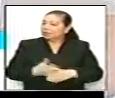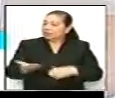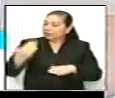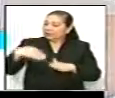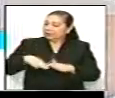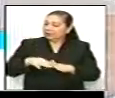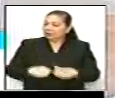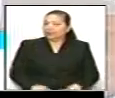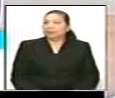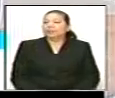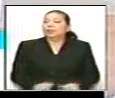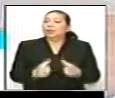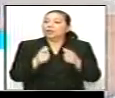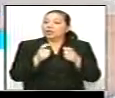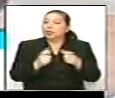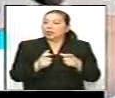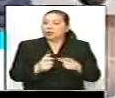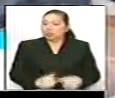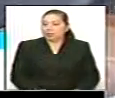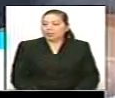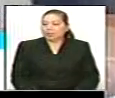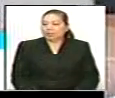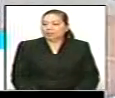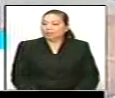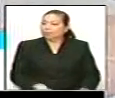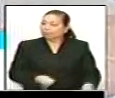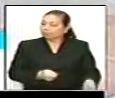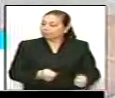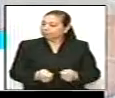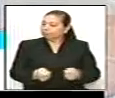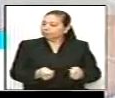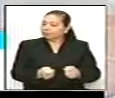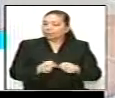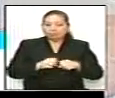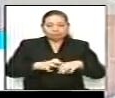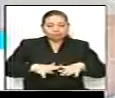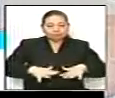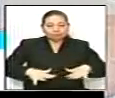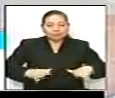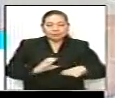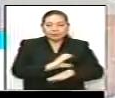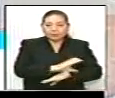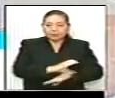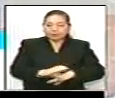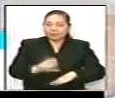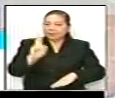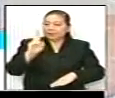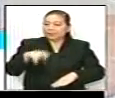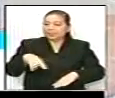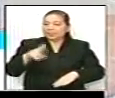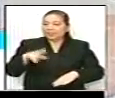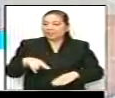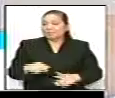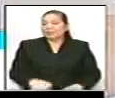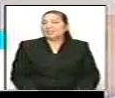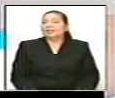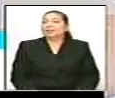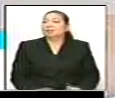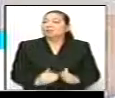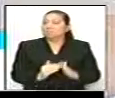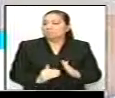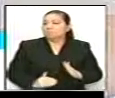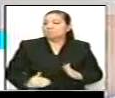integral de control de inundaciones y movimientos de masa de la cuenca del río Rímac. Este es un proyecto